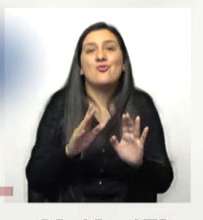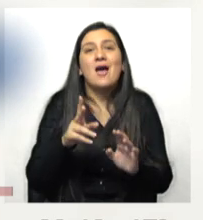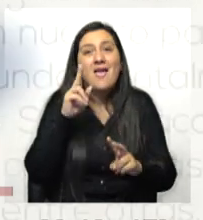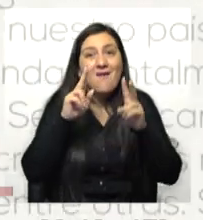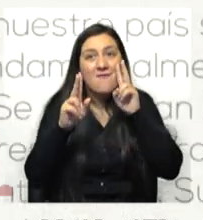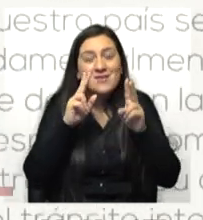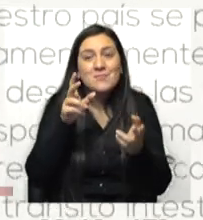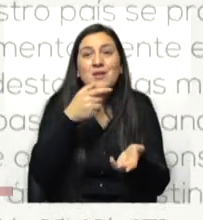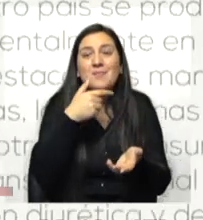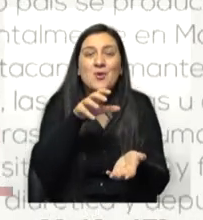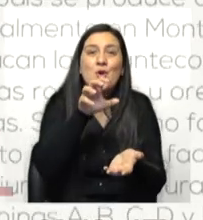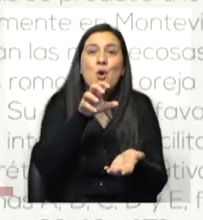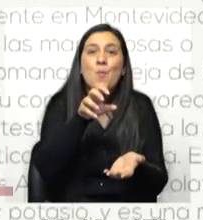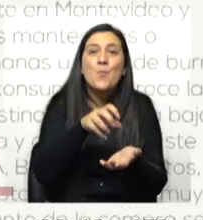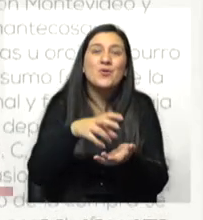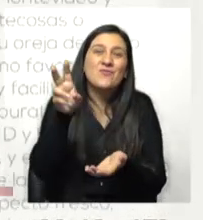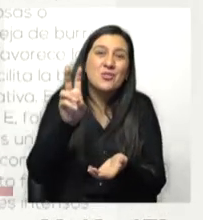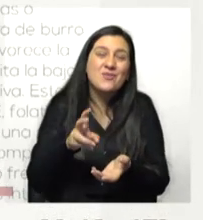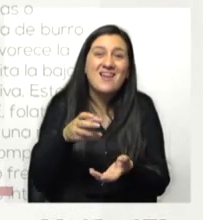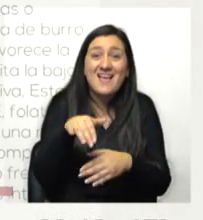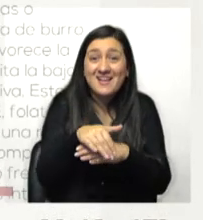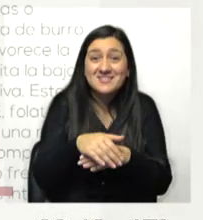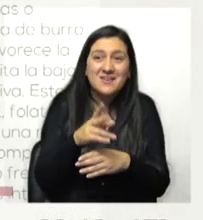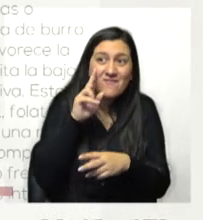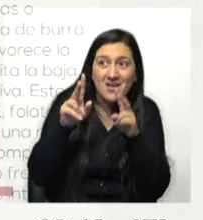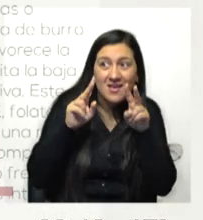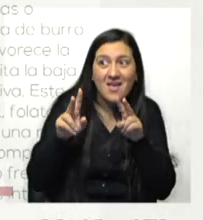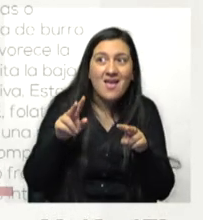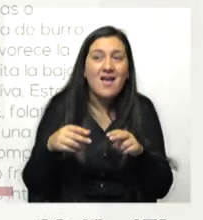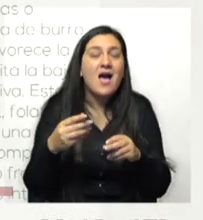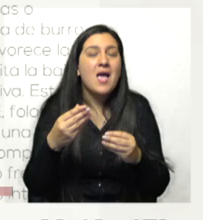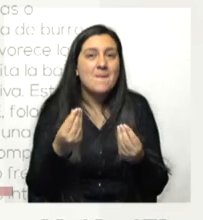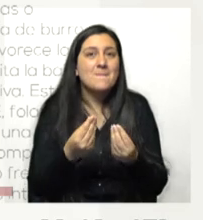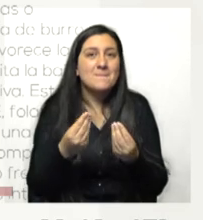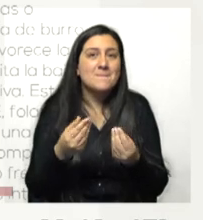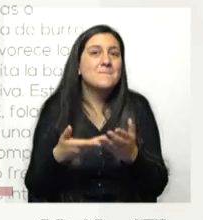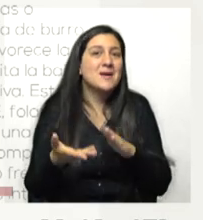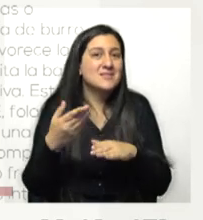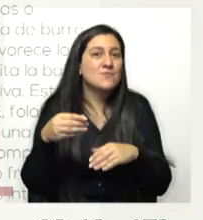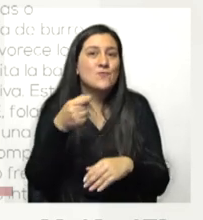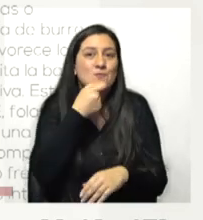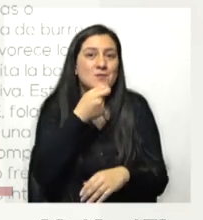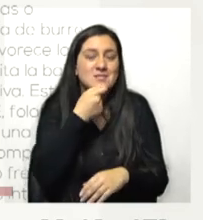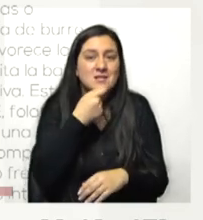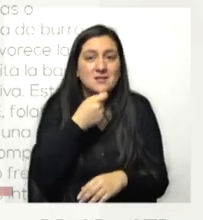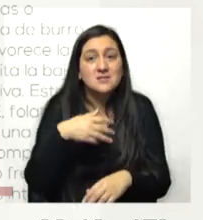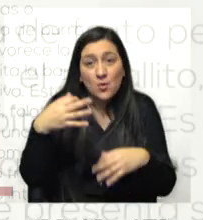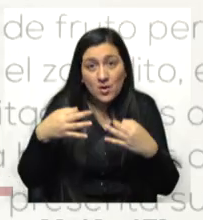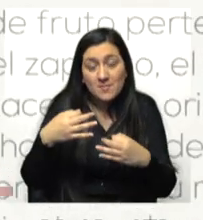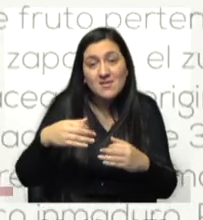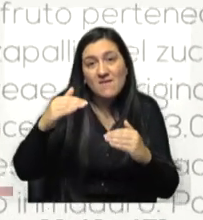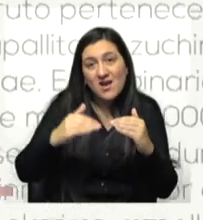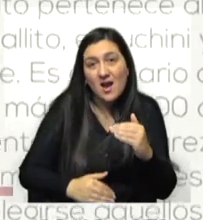los puestitos que se arman en la calle. Entonces ahora ya lo estamos viendo. ¿Va a bajar el precio, decís, en los próximos días? Y seguramente capaz que baje algo,